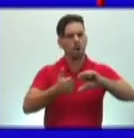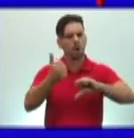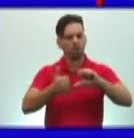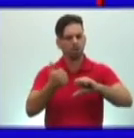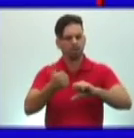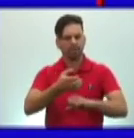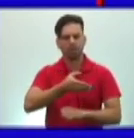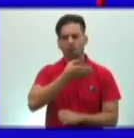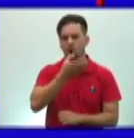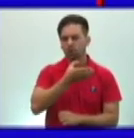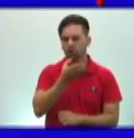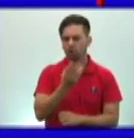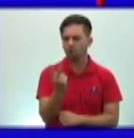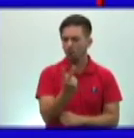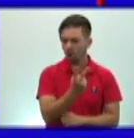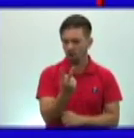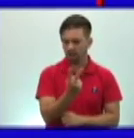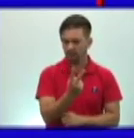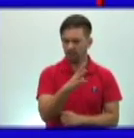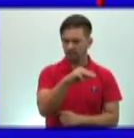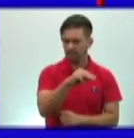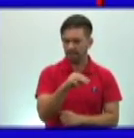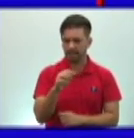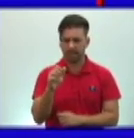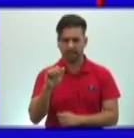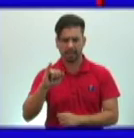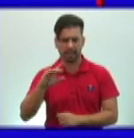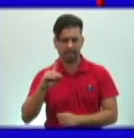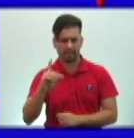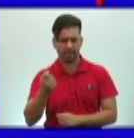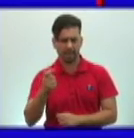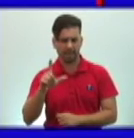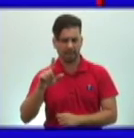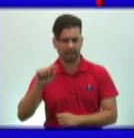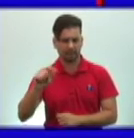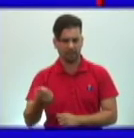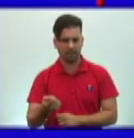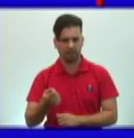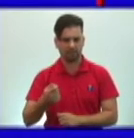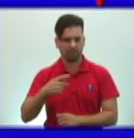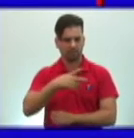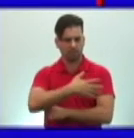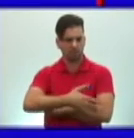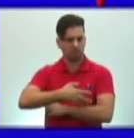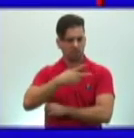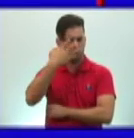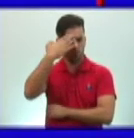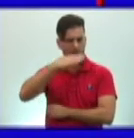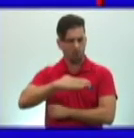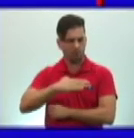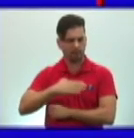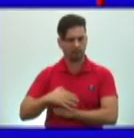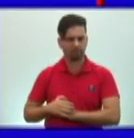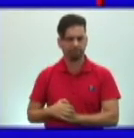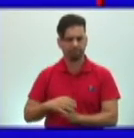concepciones idealistas y materialistas en el mundo, en Cuba y en las subjetividades humanas, ustedes van a continuar el